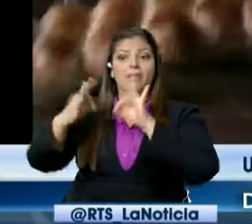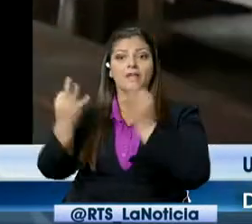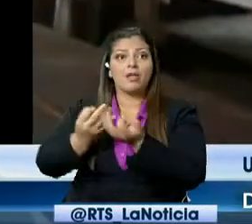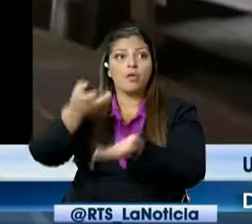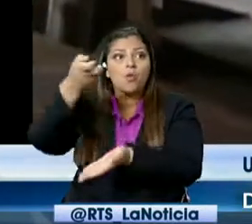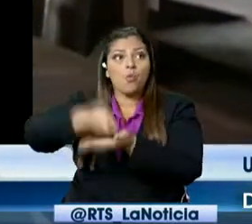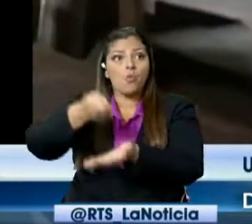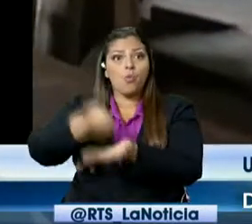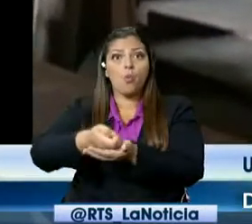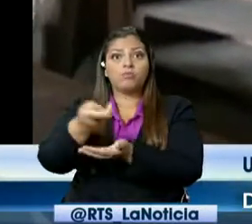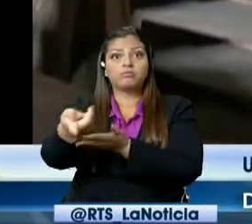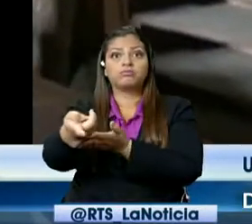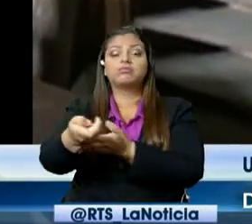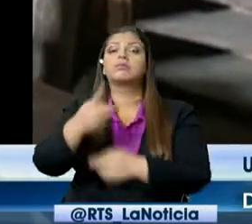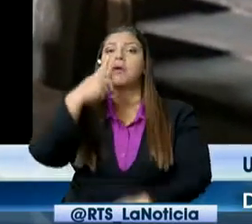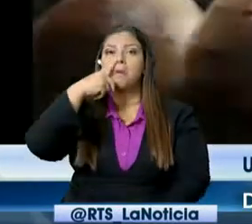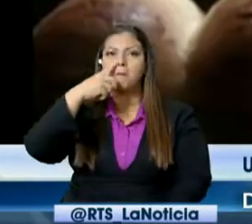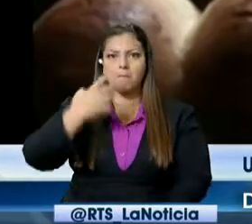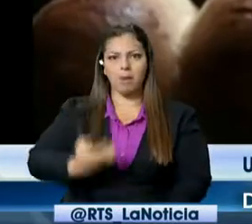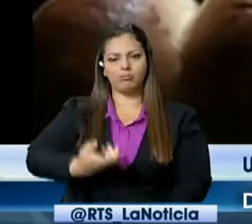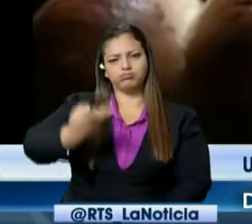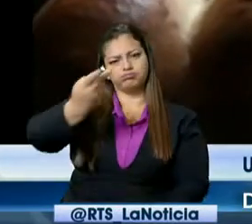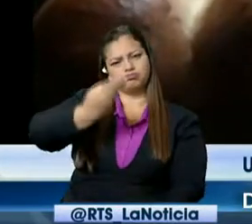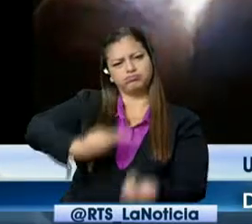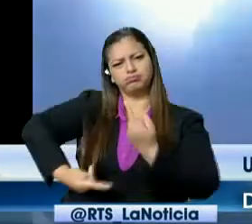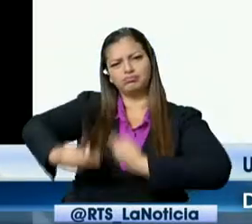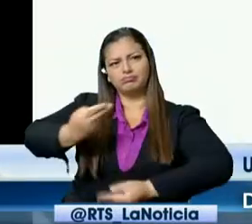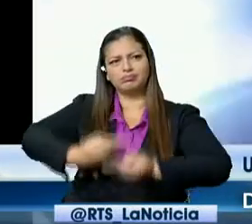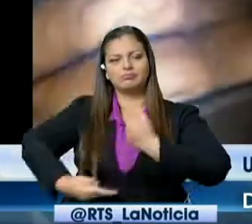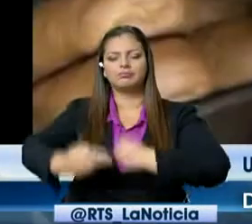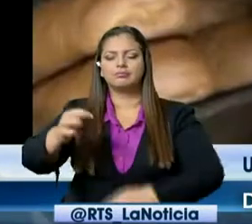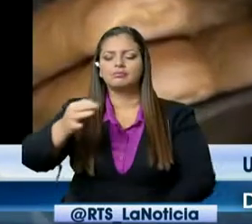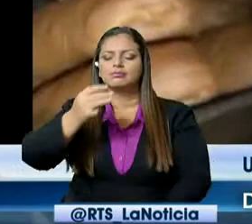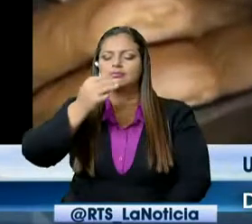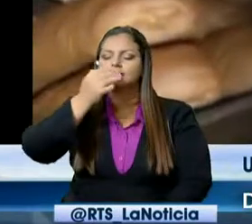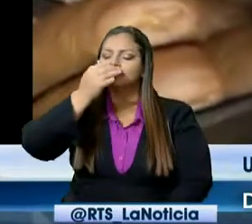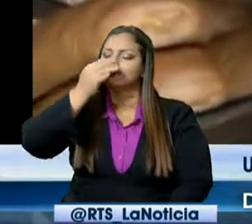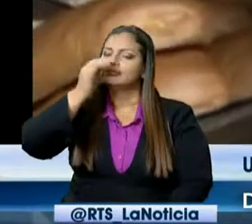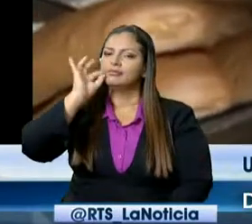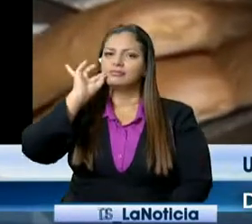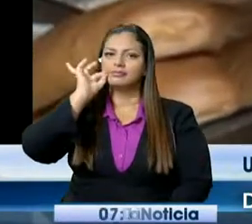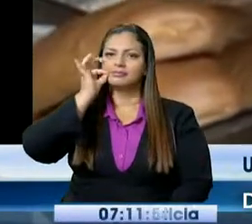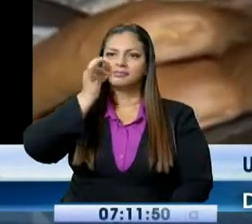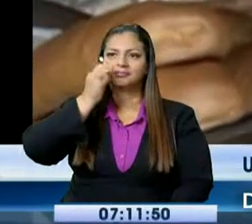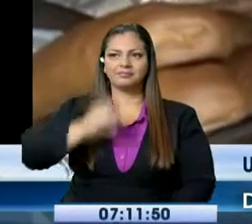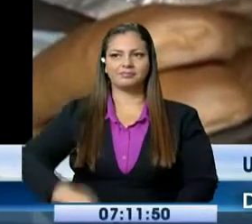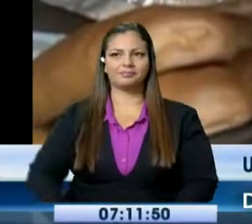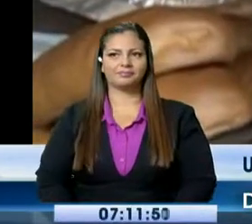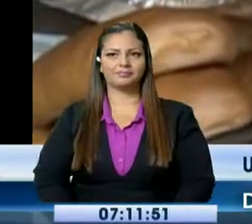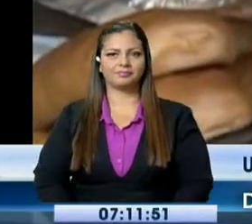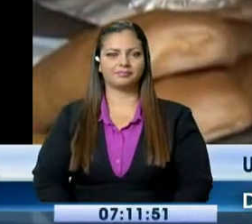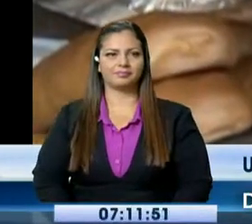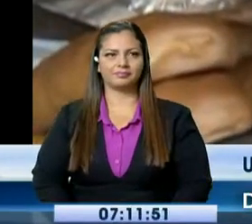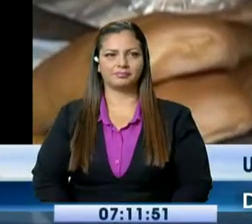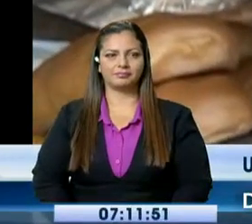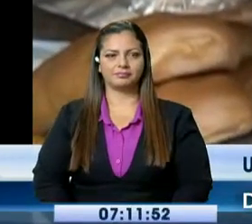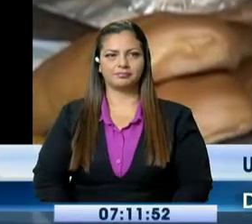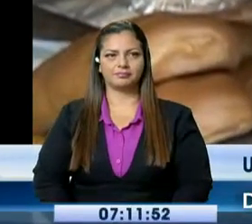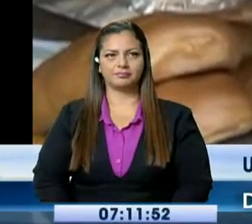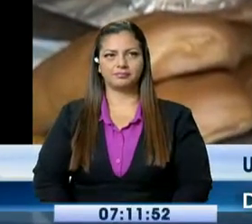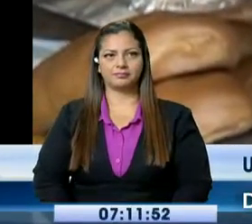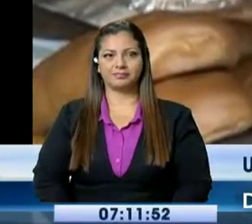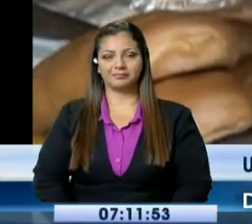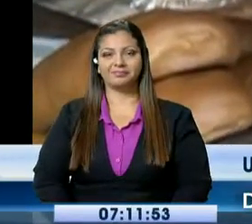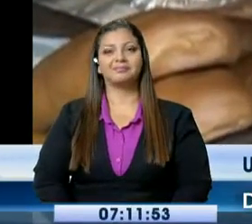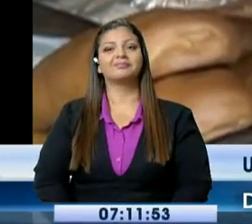han crecido con ese exquisito olor del pan hecho a leña. Mi familia, o sea, mi madre, que era la que más venía